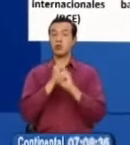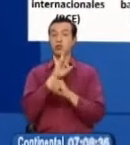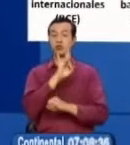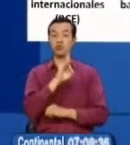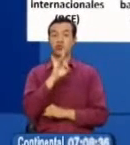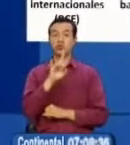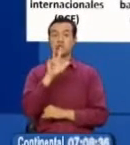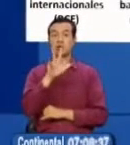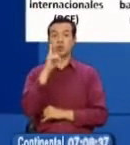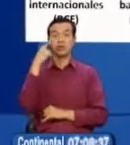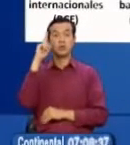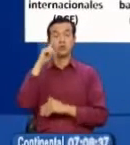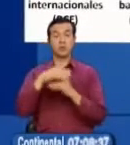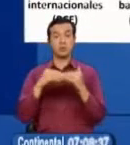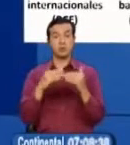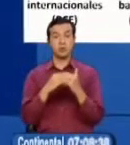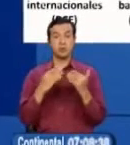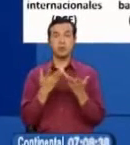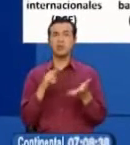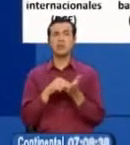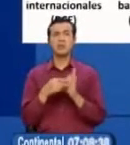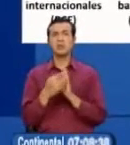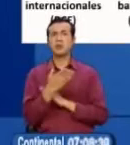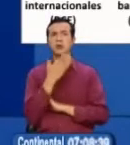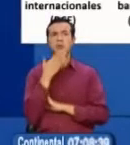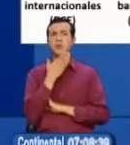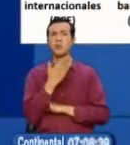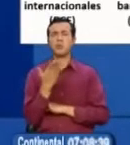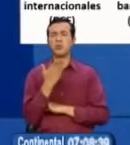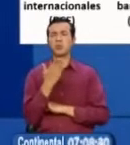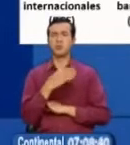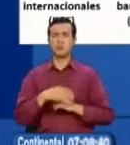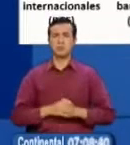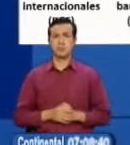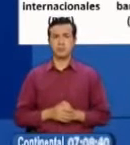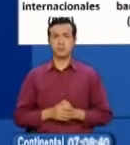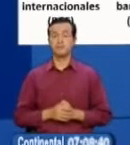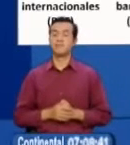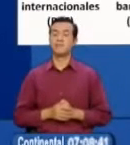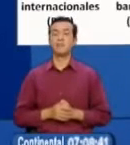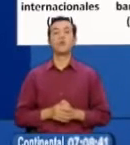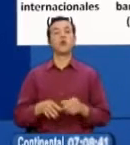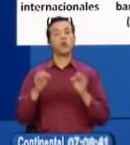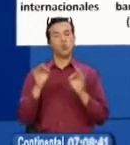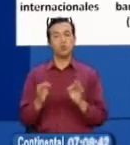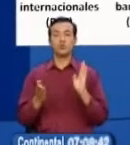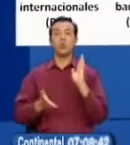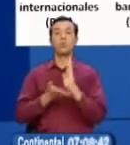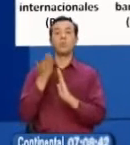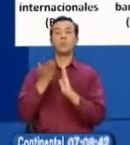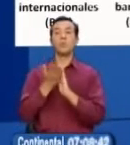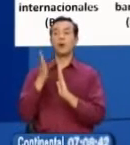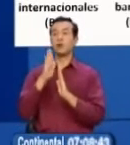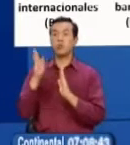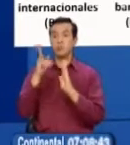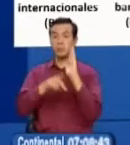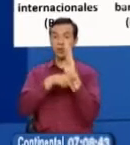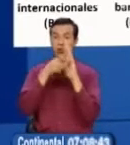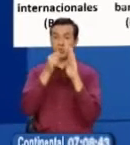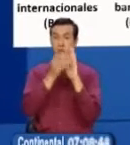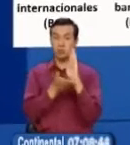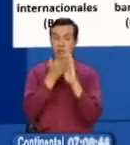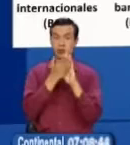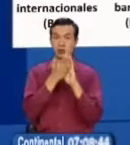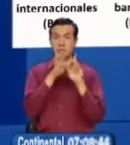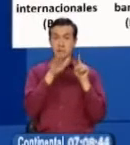883 millones de dólares. ¿A qué obedece ese aumento de las reservas? Afortunadamente al incremento que existió del precio del petróleo durante